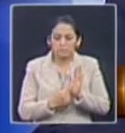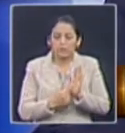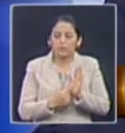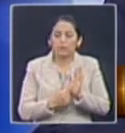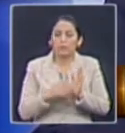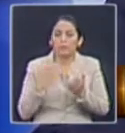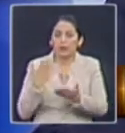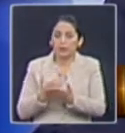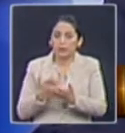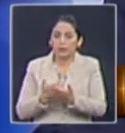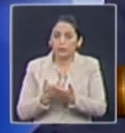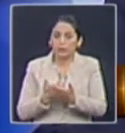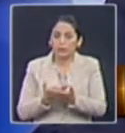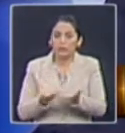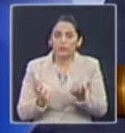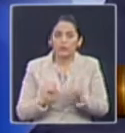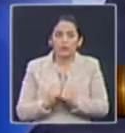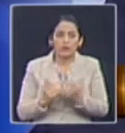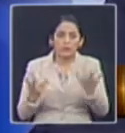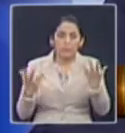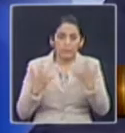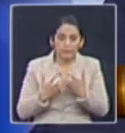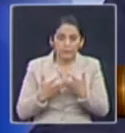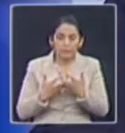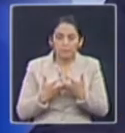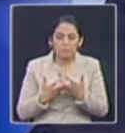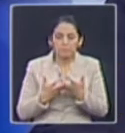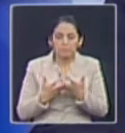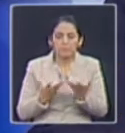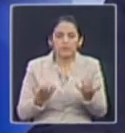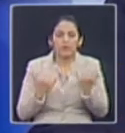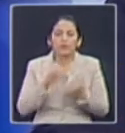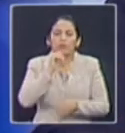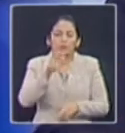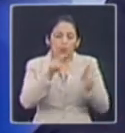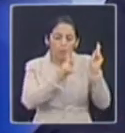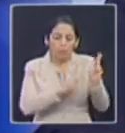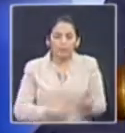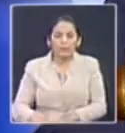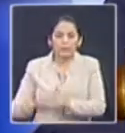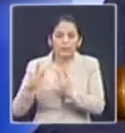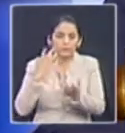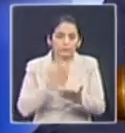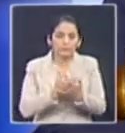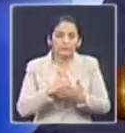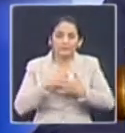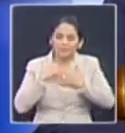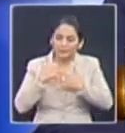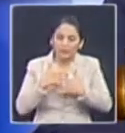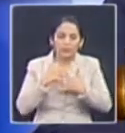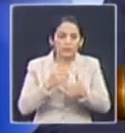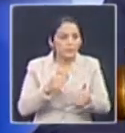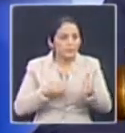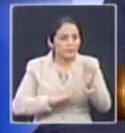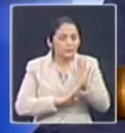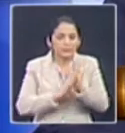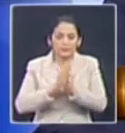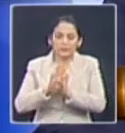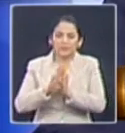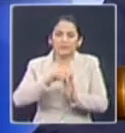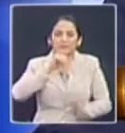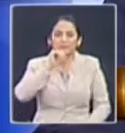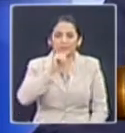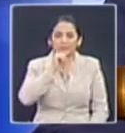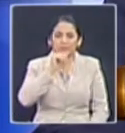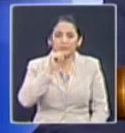económico los problemas estructurales de la economía. Es decir, no se ve un plan económico como tal. Simplemente yo pienso que es lo que está detrás,